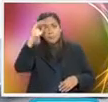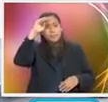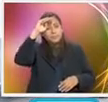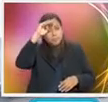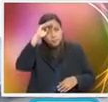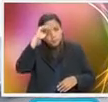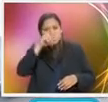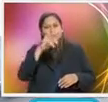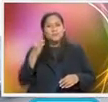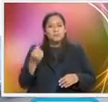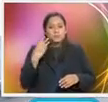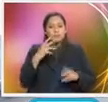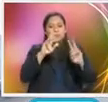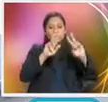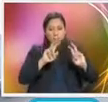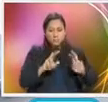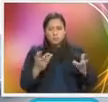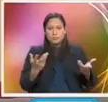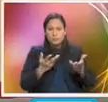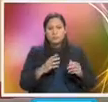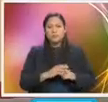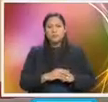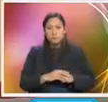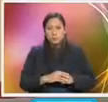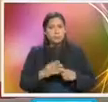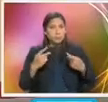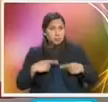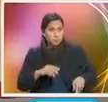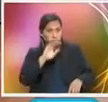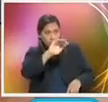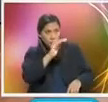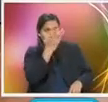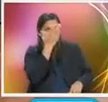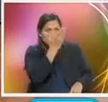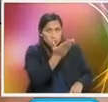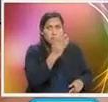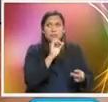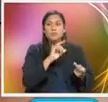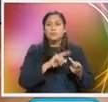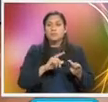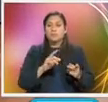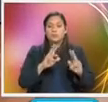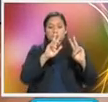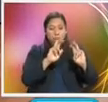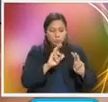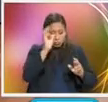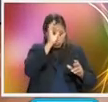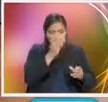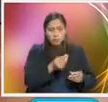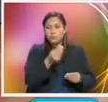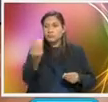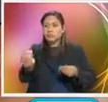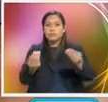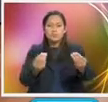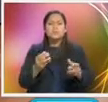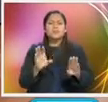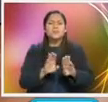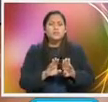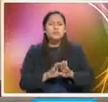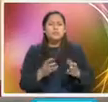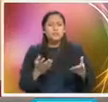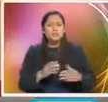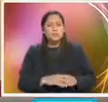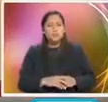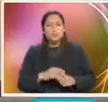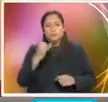en el tipo de eventos que van a desarrollar? La misma demanda de la gente, la oferta cultural que ustedes quieren dar a conocer, ¿cómo la crean? Bueno,